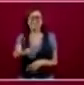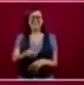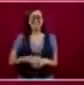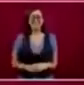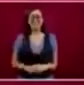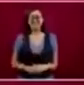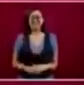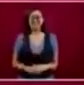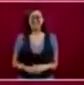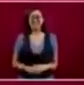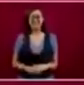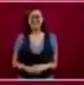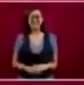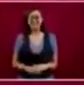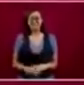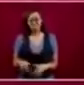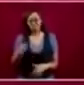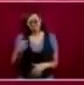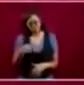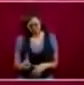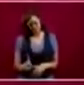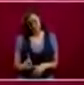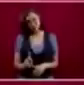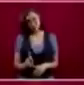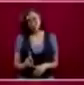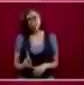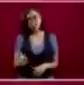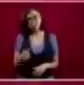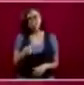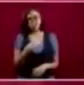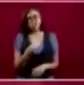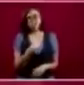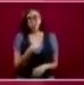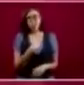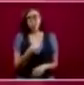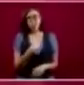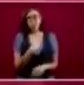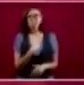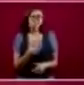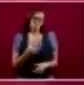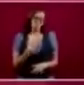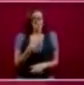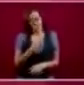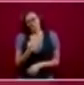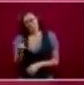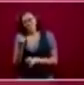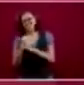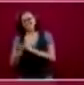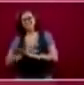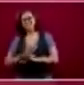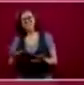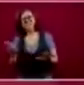sin embargo yo tengo ahora sí otros datos